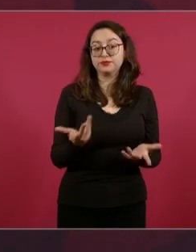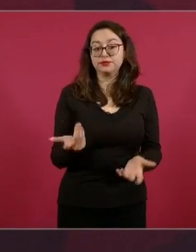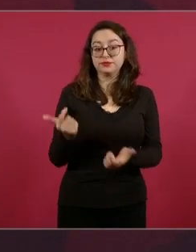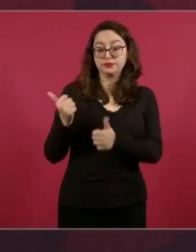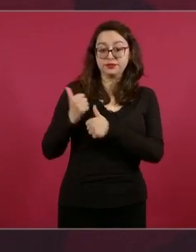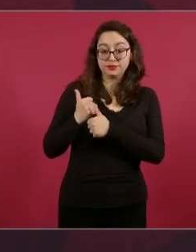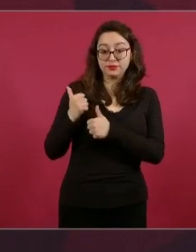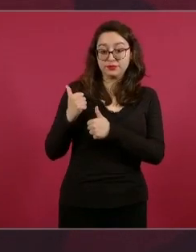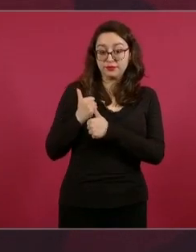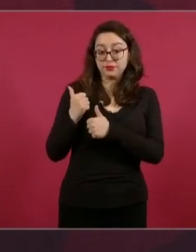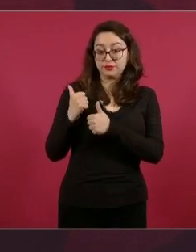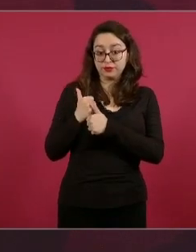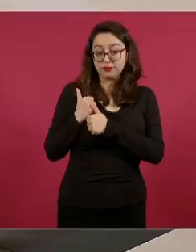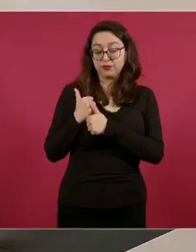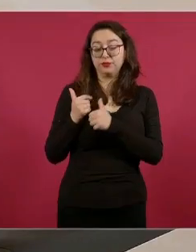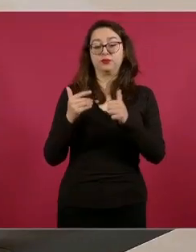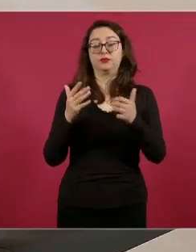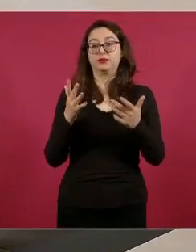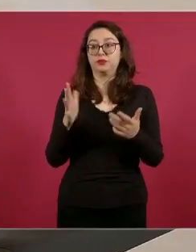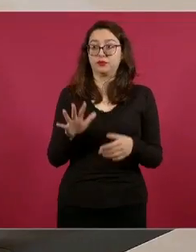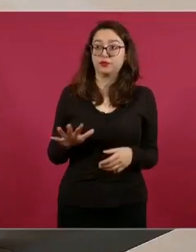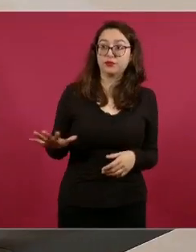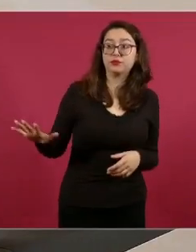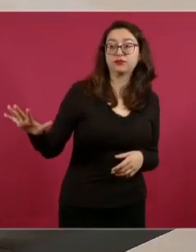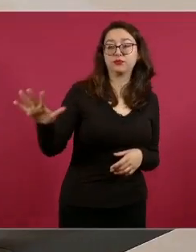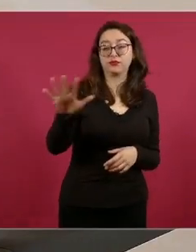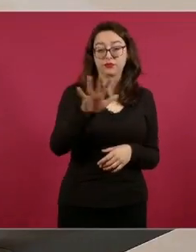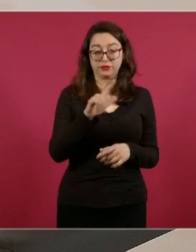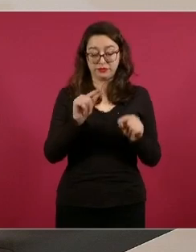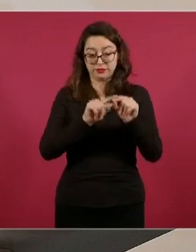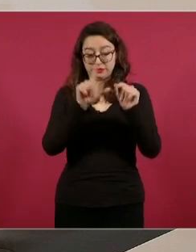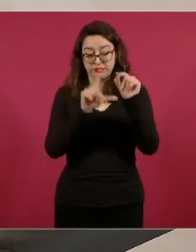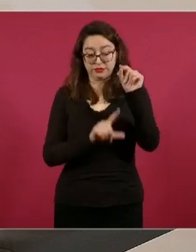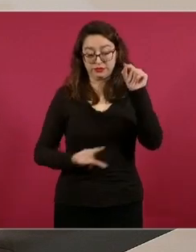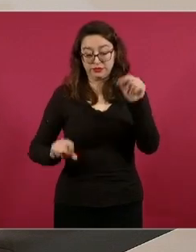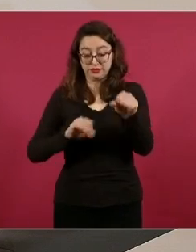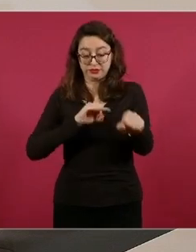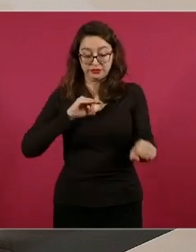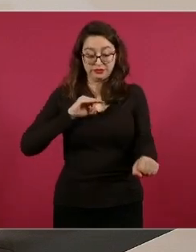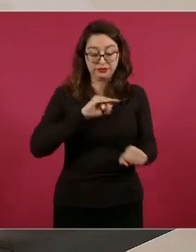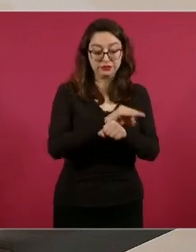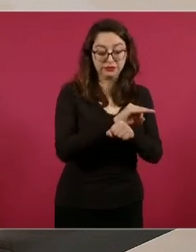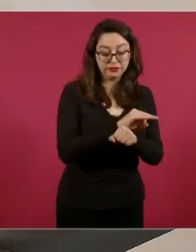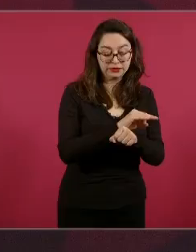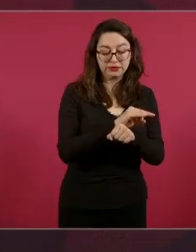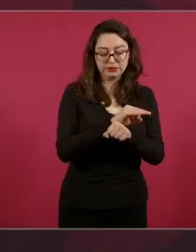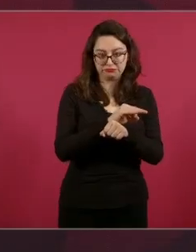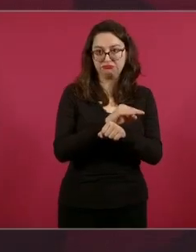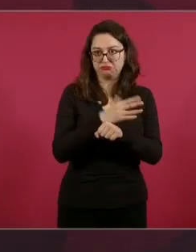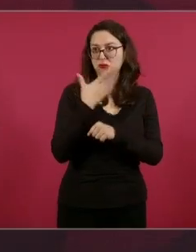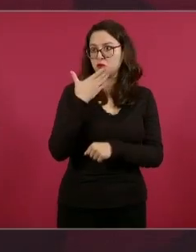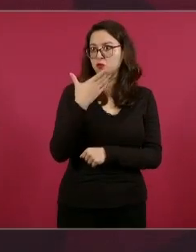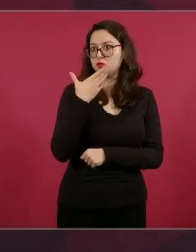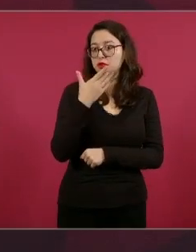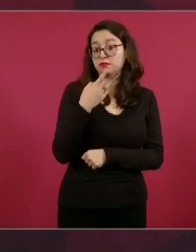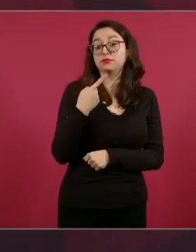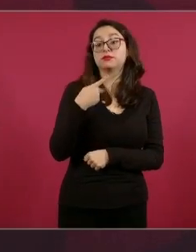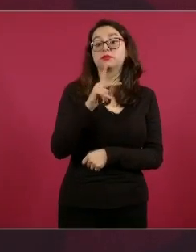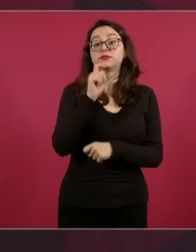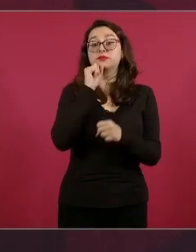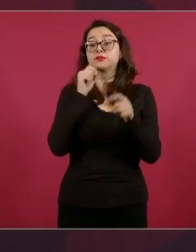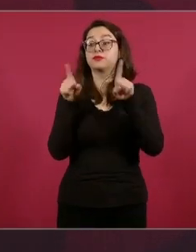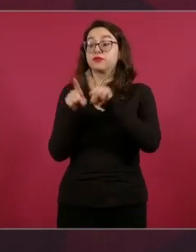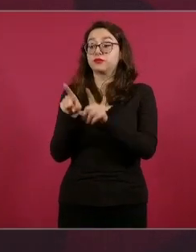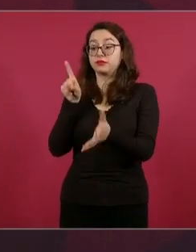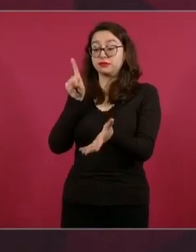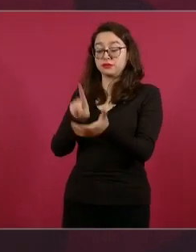soldados oficiales del ejército en defensa de la patria, sino de los ingenieros que se